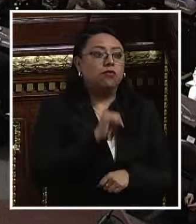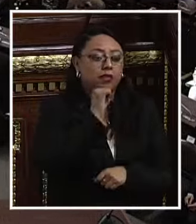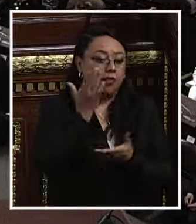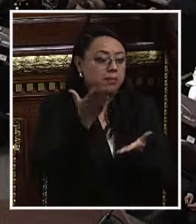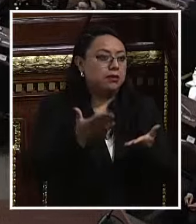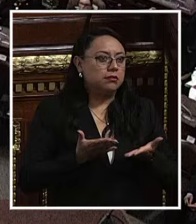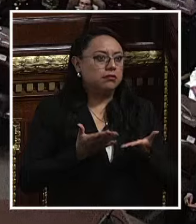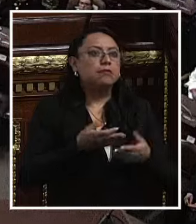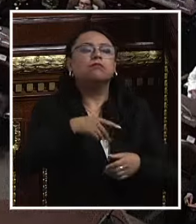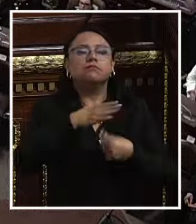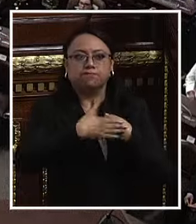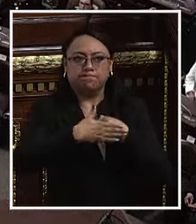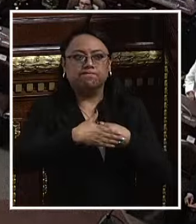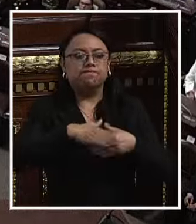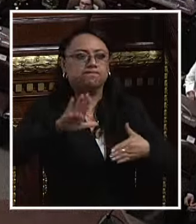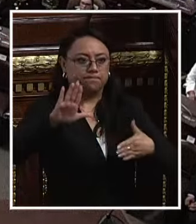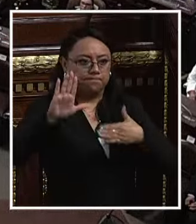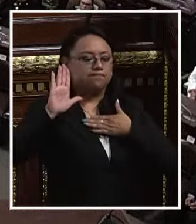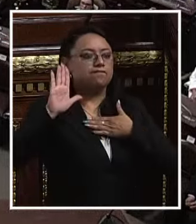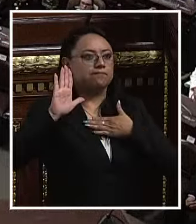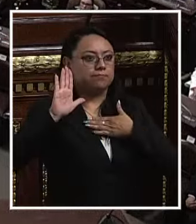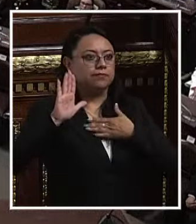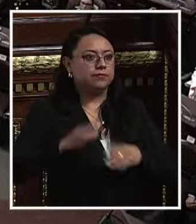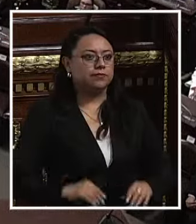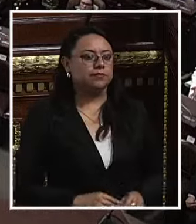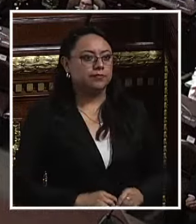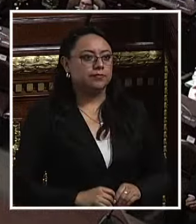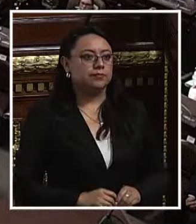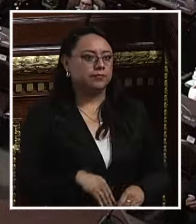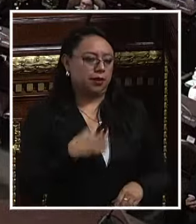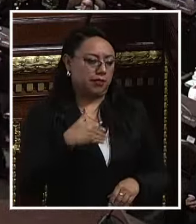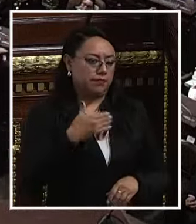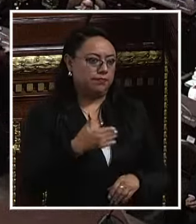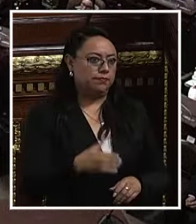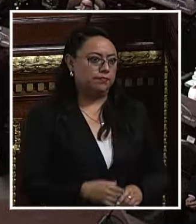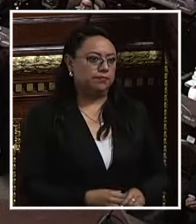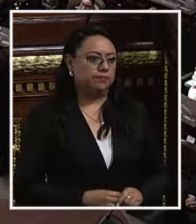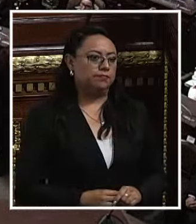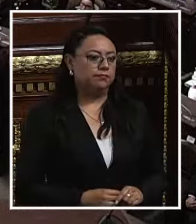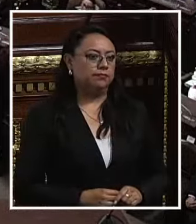les tomará protesta posteriormente.